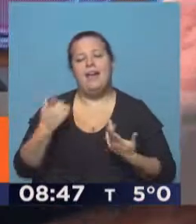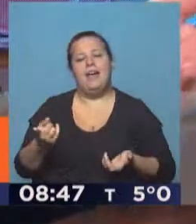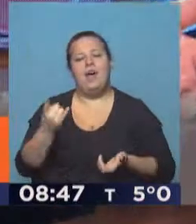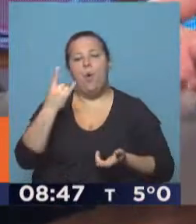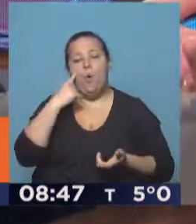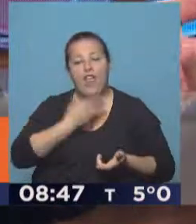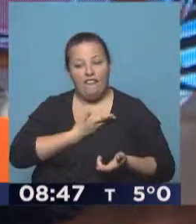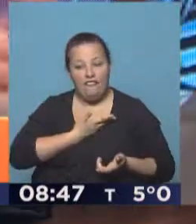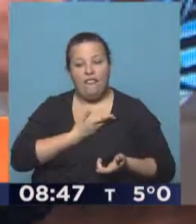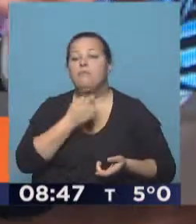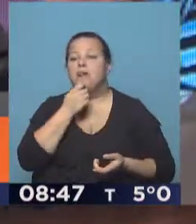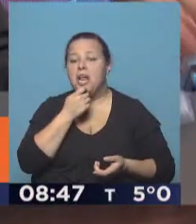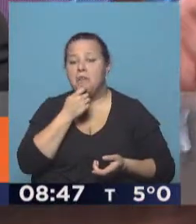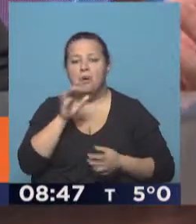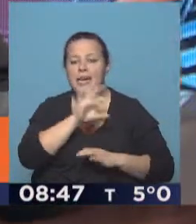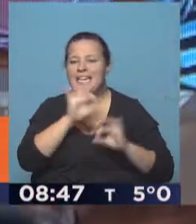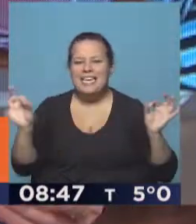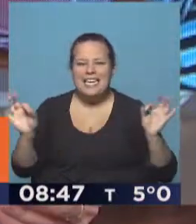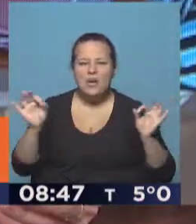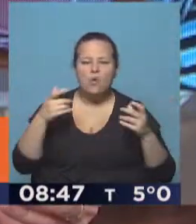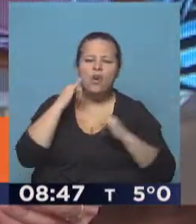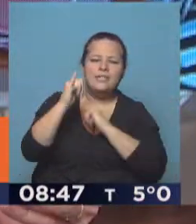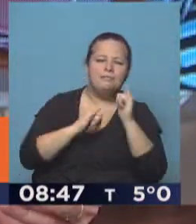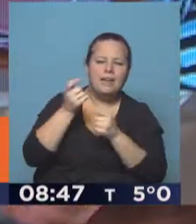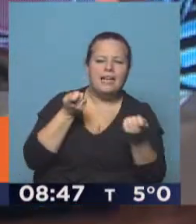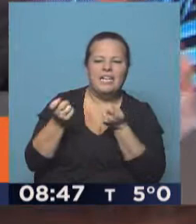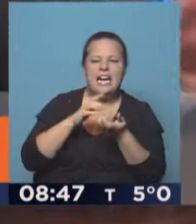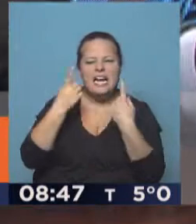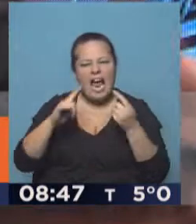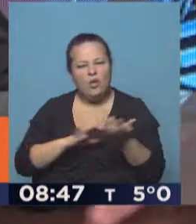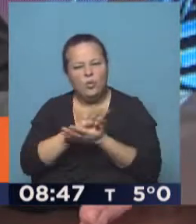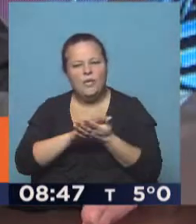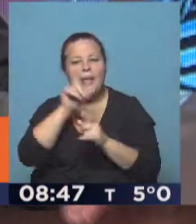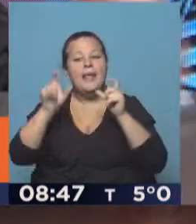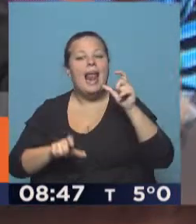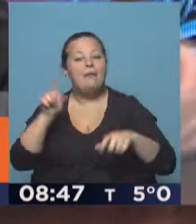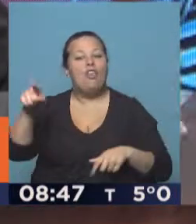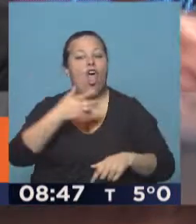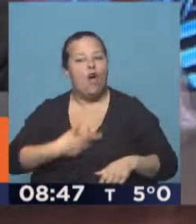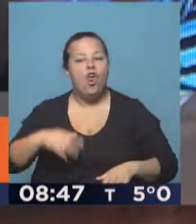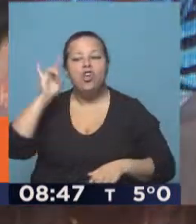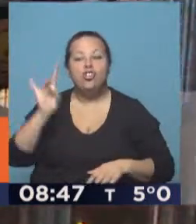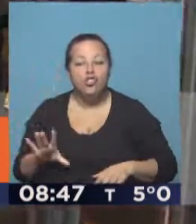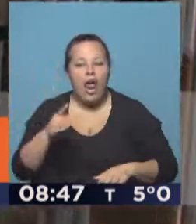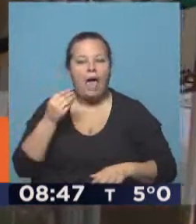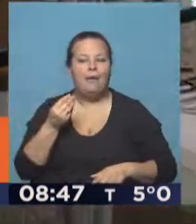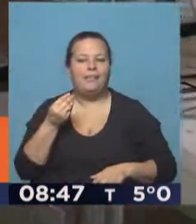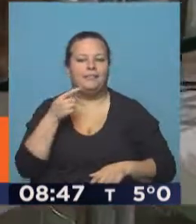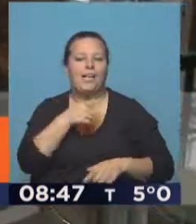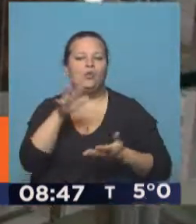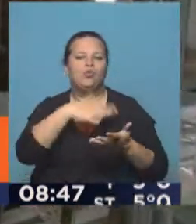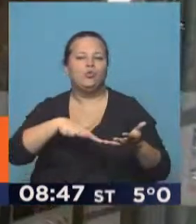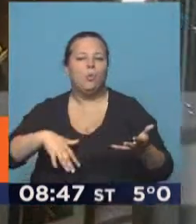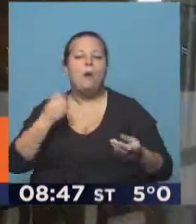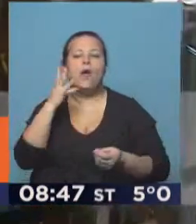La UIF, por ejemplo, no emitía ni un solo reporte de operación sospechosa de la gente vinculada al poder y solamente se dedicaba a hacer sumarios